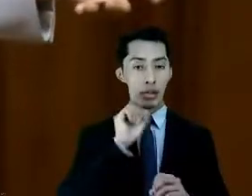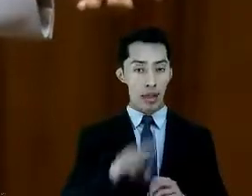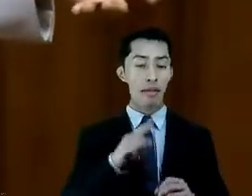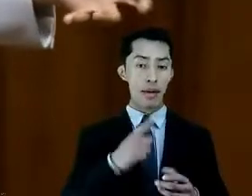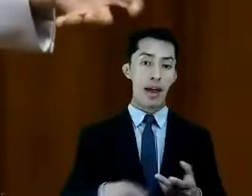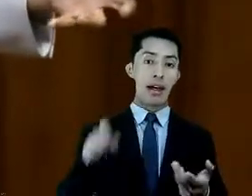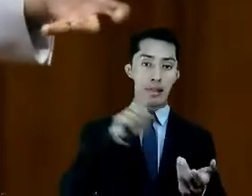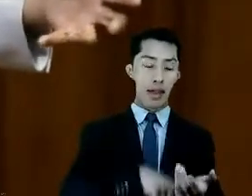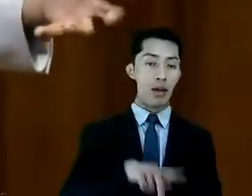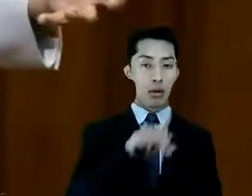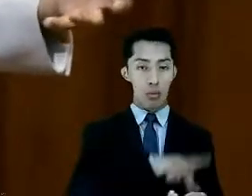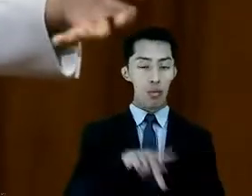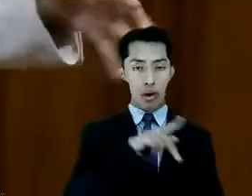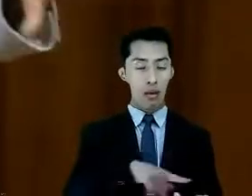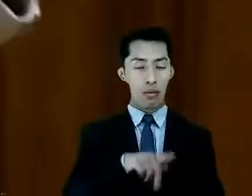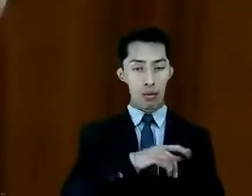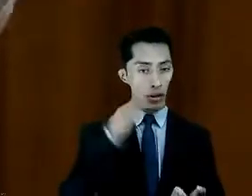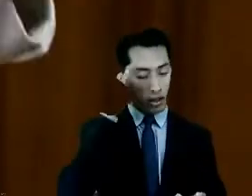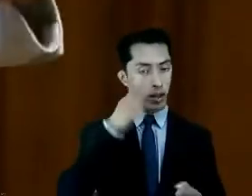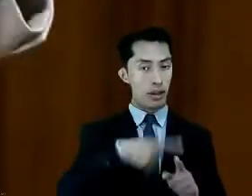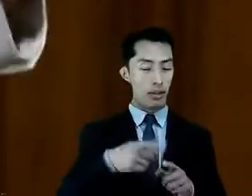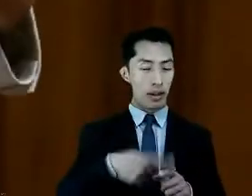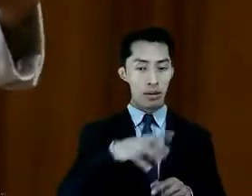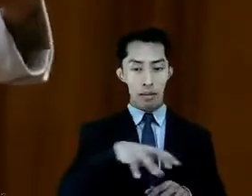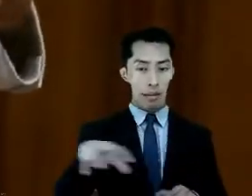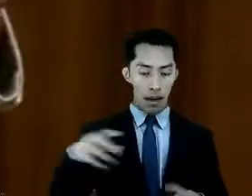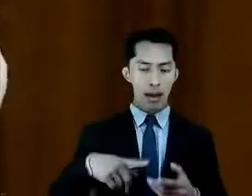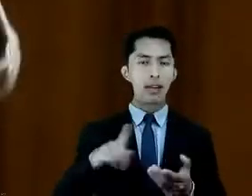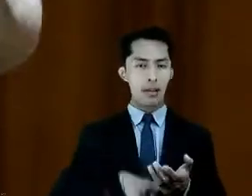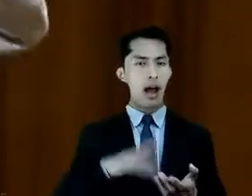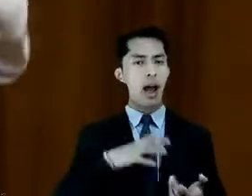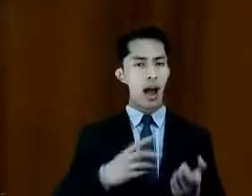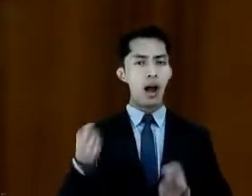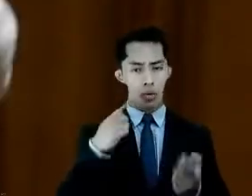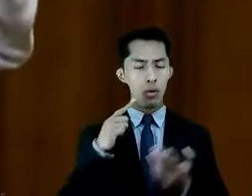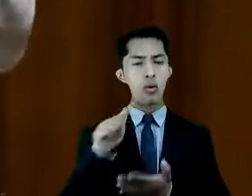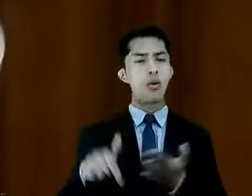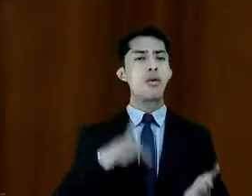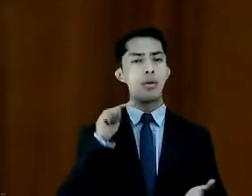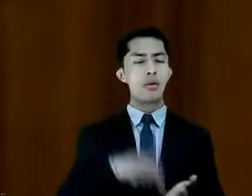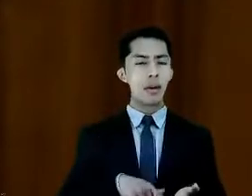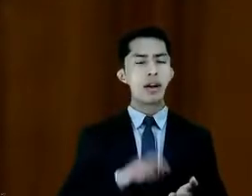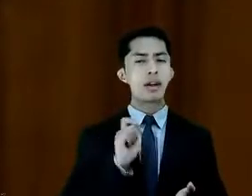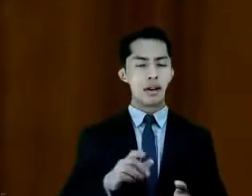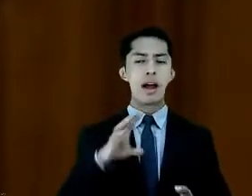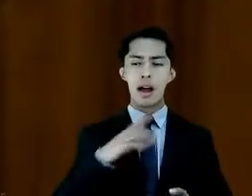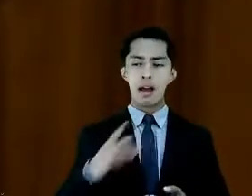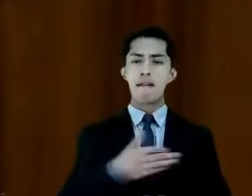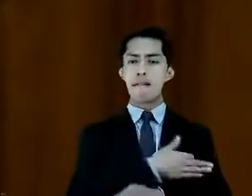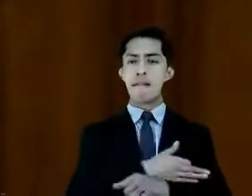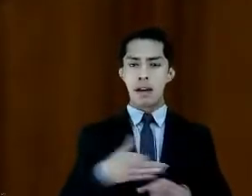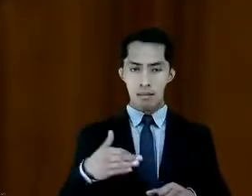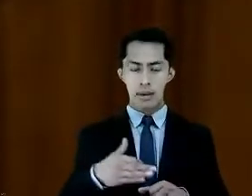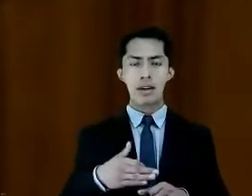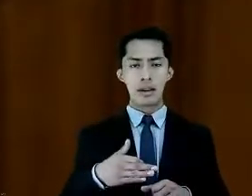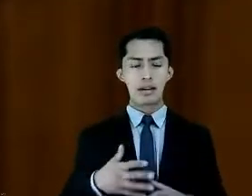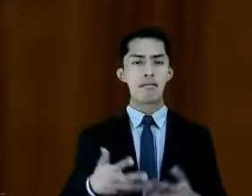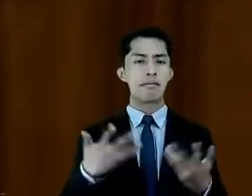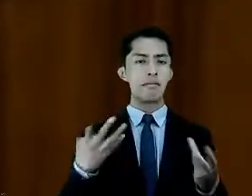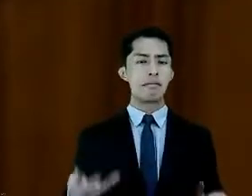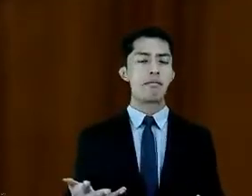interior de las comunidades indígenas. Y hay lugares en que hay familias en las